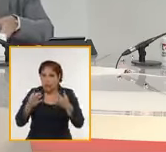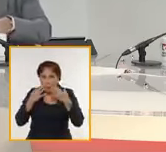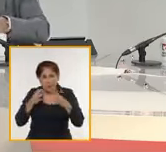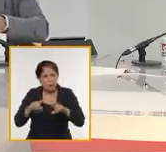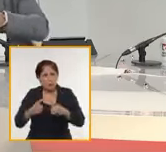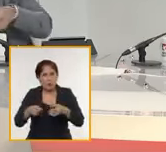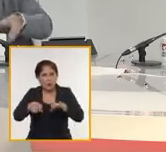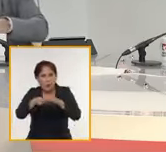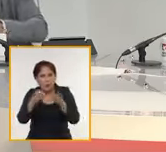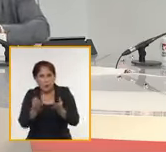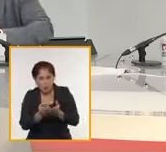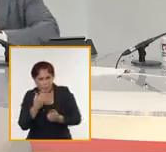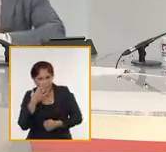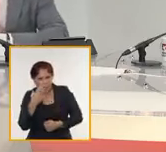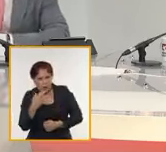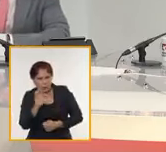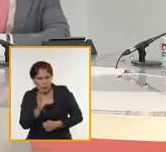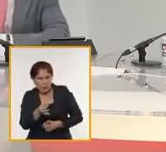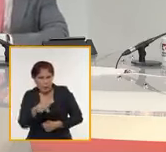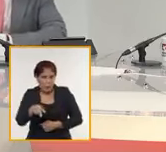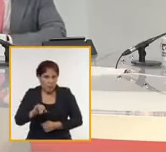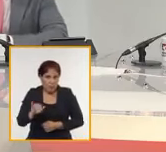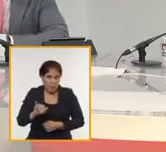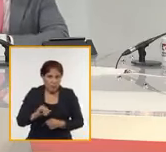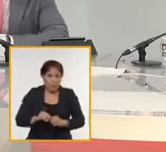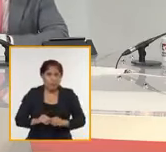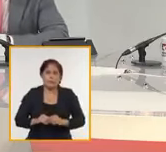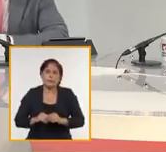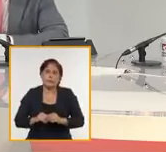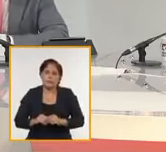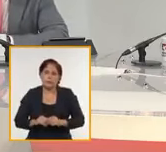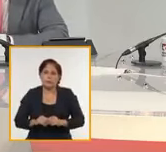en el mundo tal y como está hoy, ¿no?